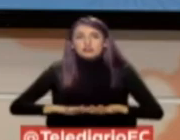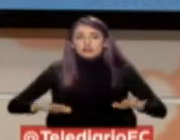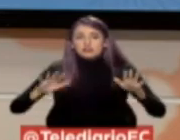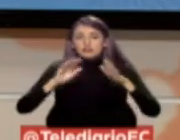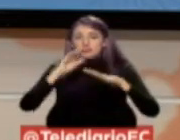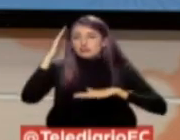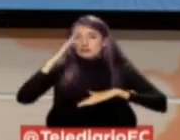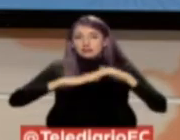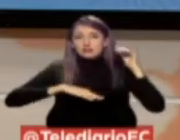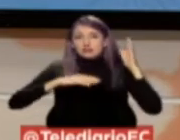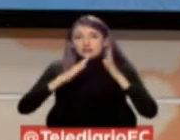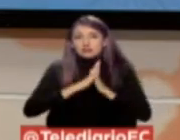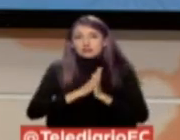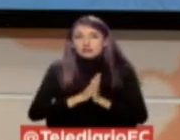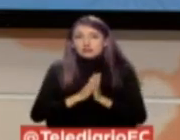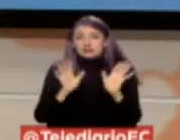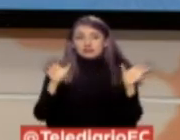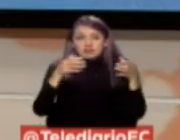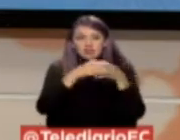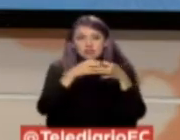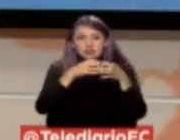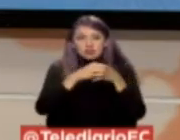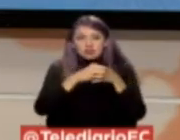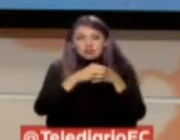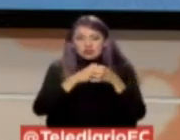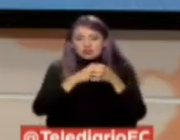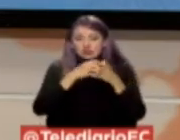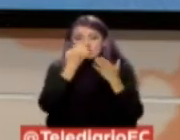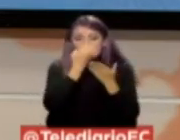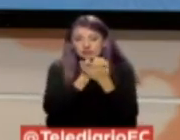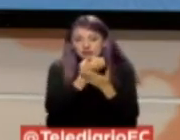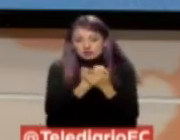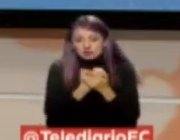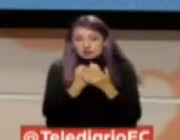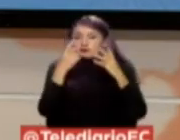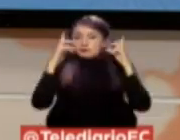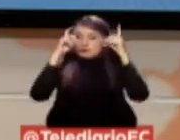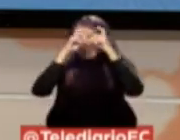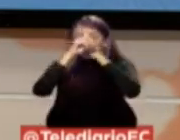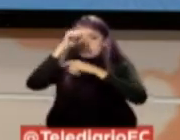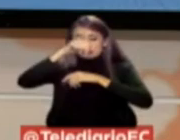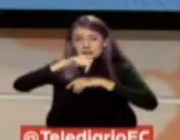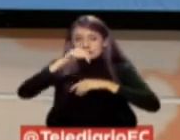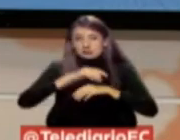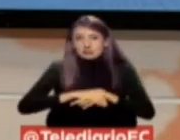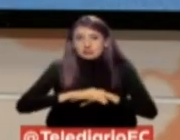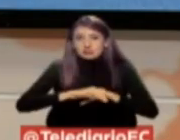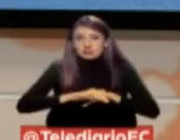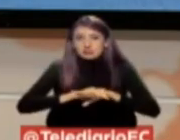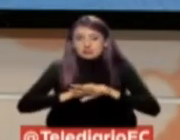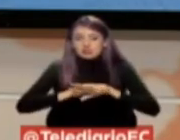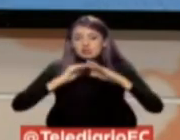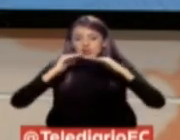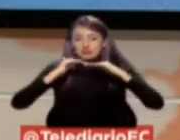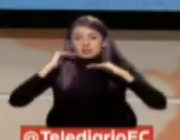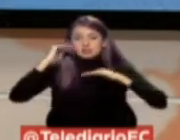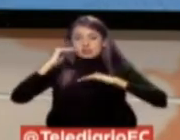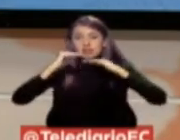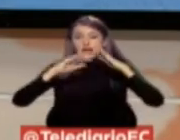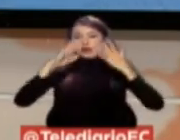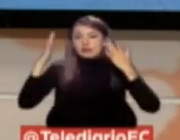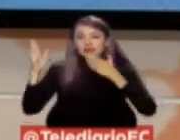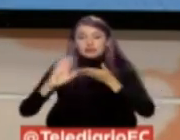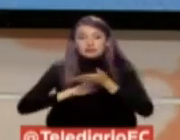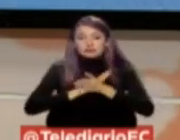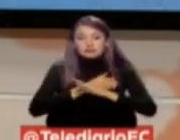millón de personas, en una situación complicada en términos económicos para el país. Entonces la olla de presión se ha ido calentando y lamentablemente